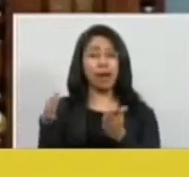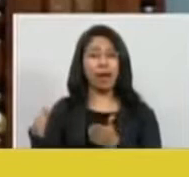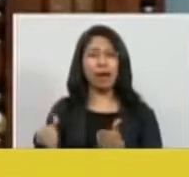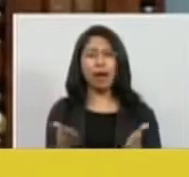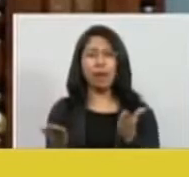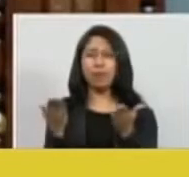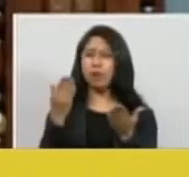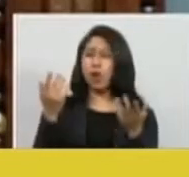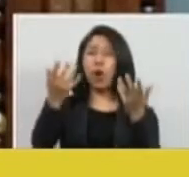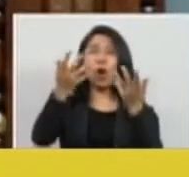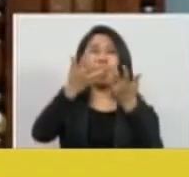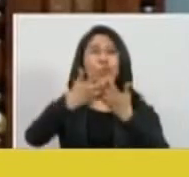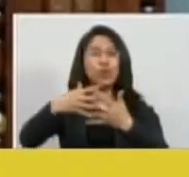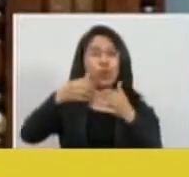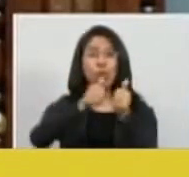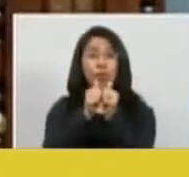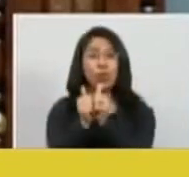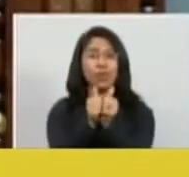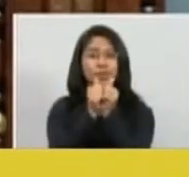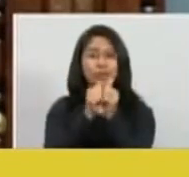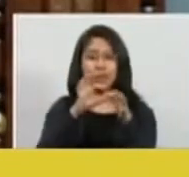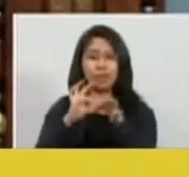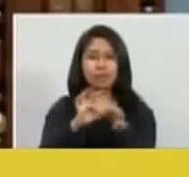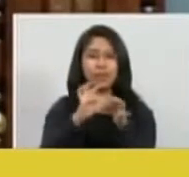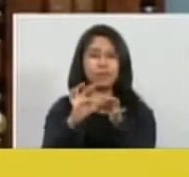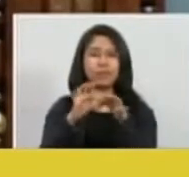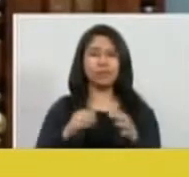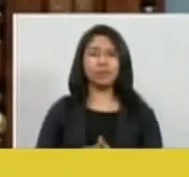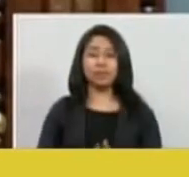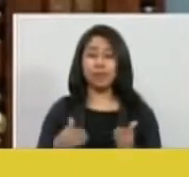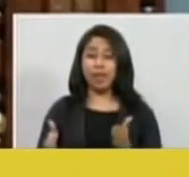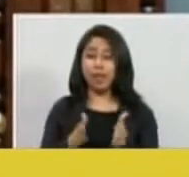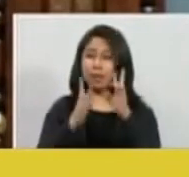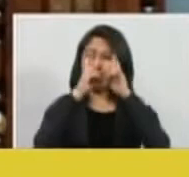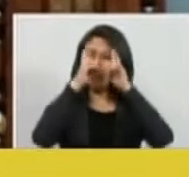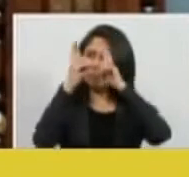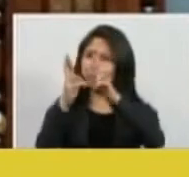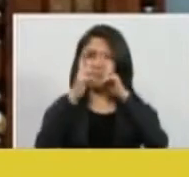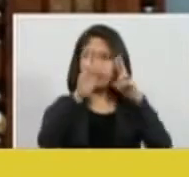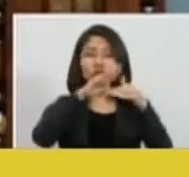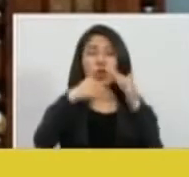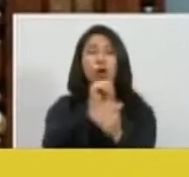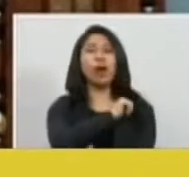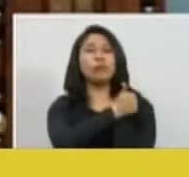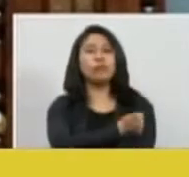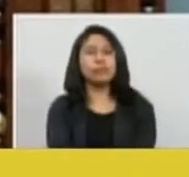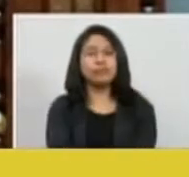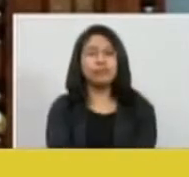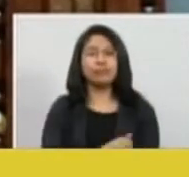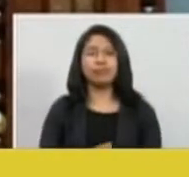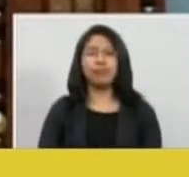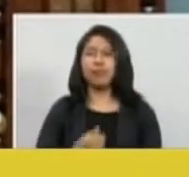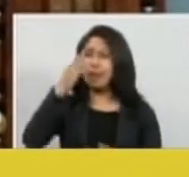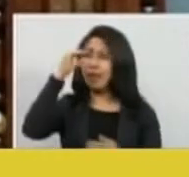la hermandad, el camino de la unidad, el camino del respeto a nuestras autoridades, a